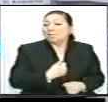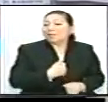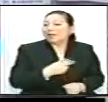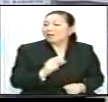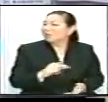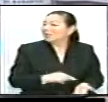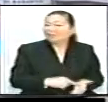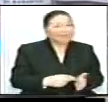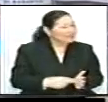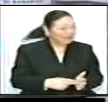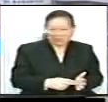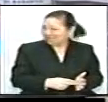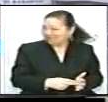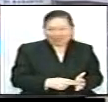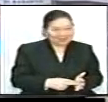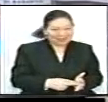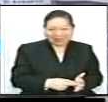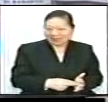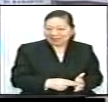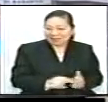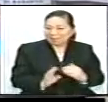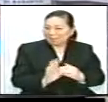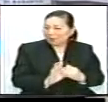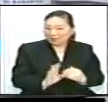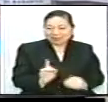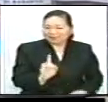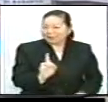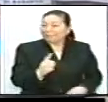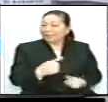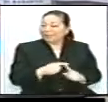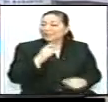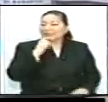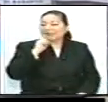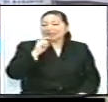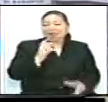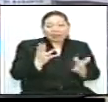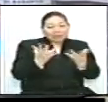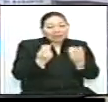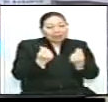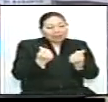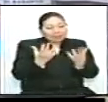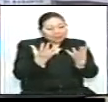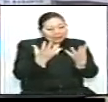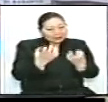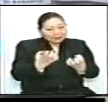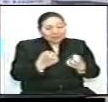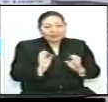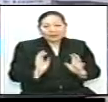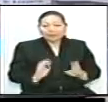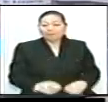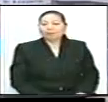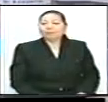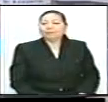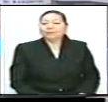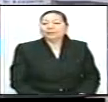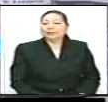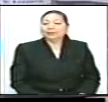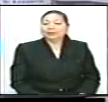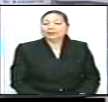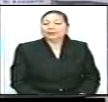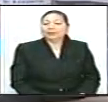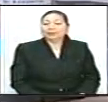no significa ir a un modelo de tipo proteccionista, señor ministro, pero es necesario hacer ajustes en determinadas circunstancias.